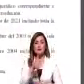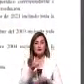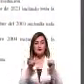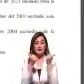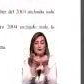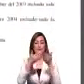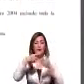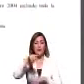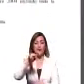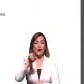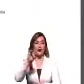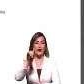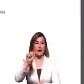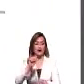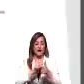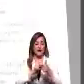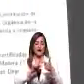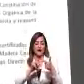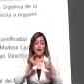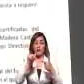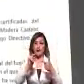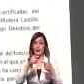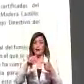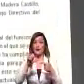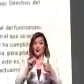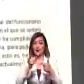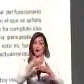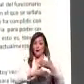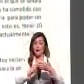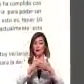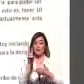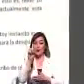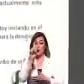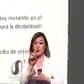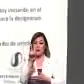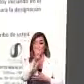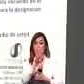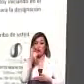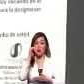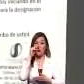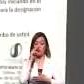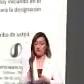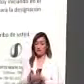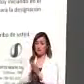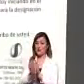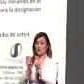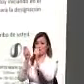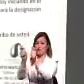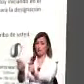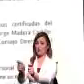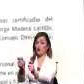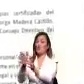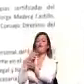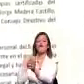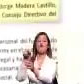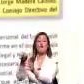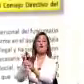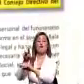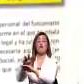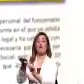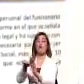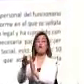legisladores Darwin Pereira y Ricardo Vanegas. Ambos enviaron oficios el 21 y 24 de junio respectivamente a la Superintendencia de Bancos para que